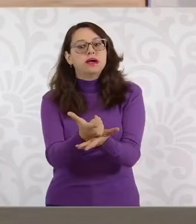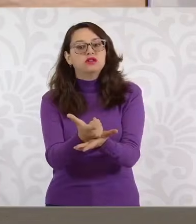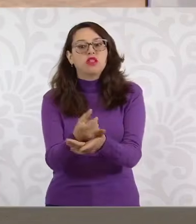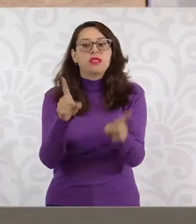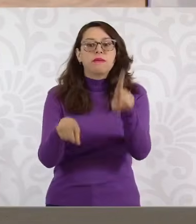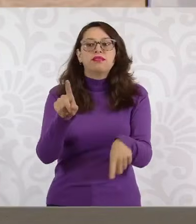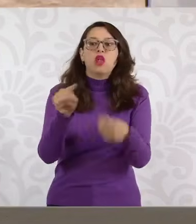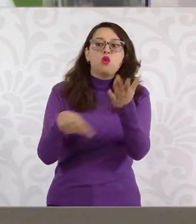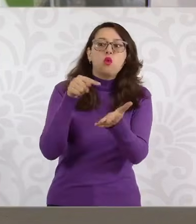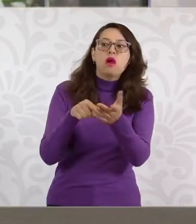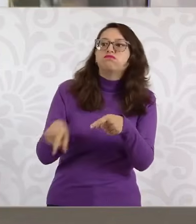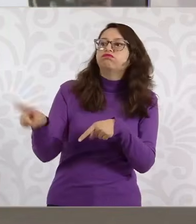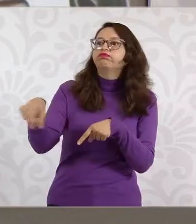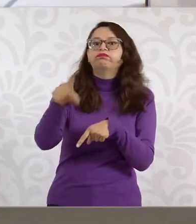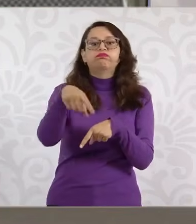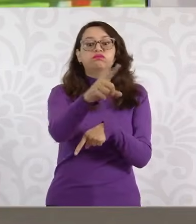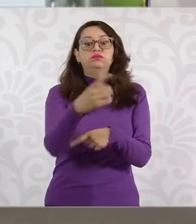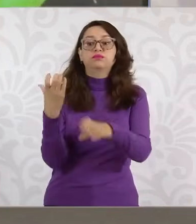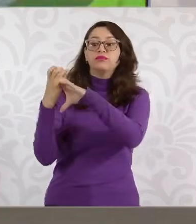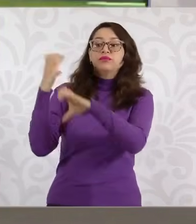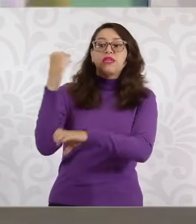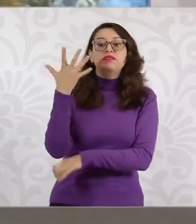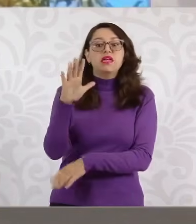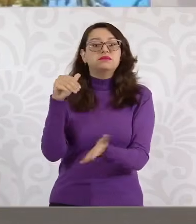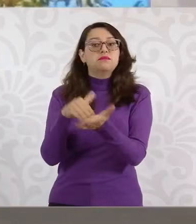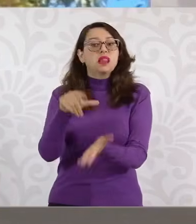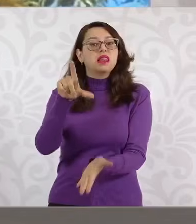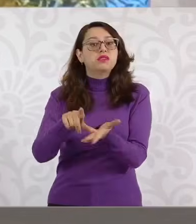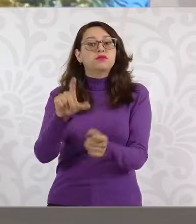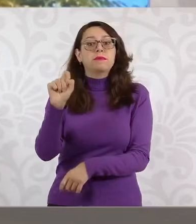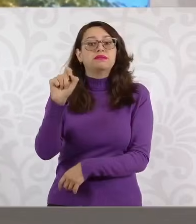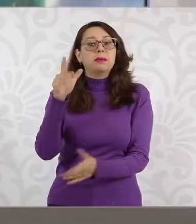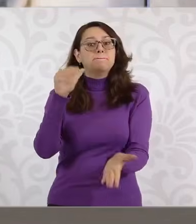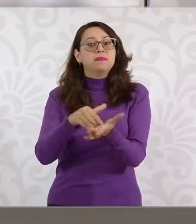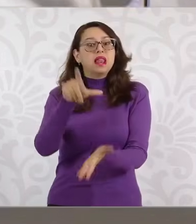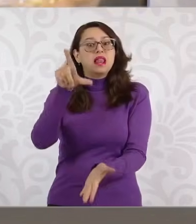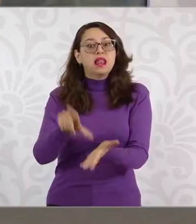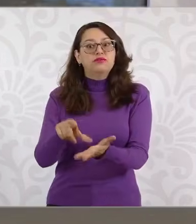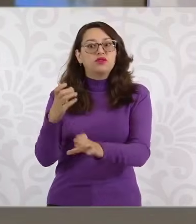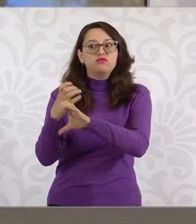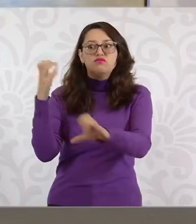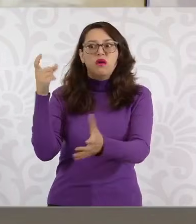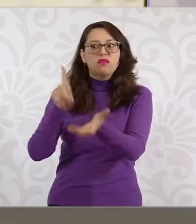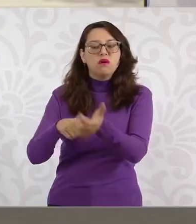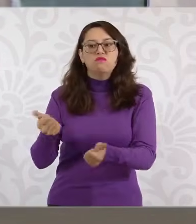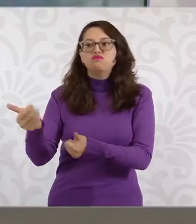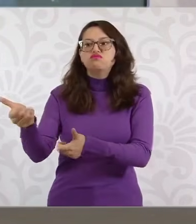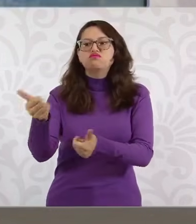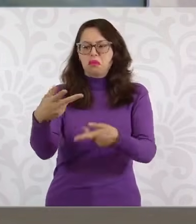distancia. Se ofrecían pipas de 10,000 y de 20,000 litros de agua. y en el colmo del cinismo